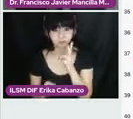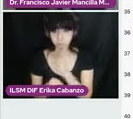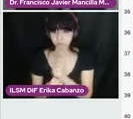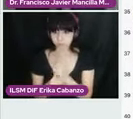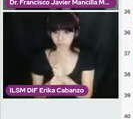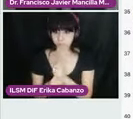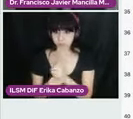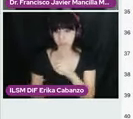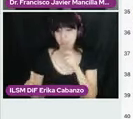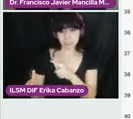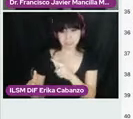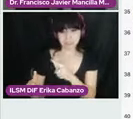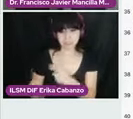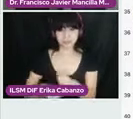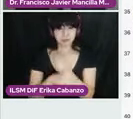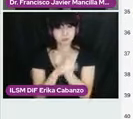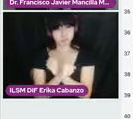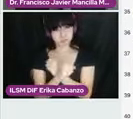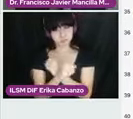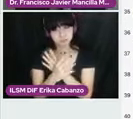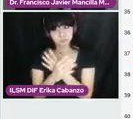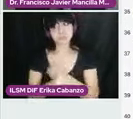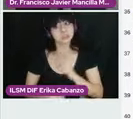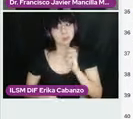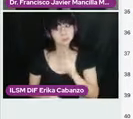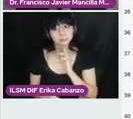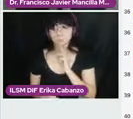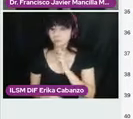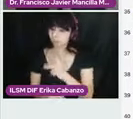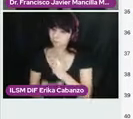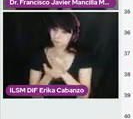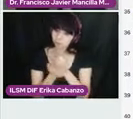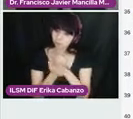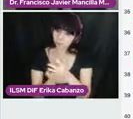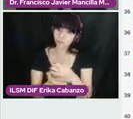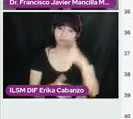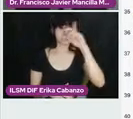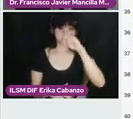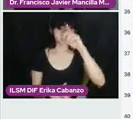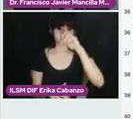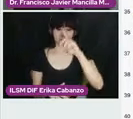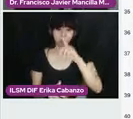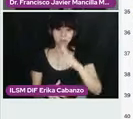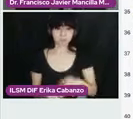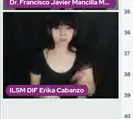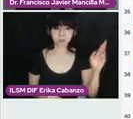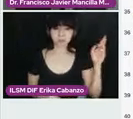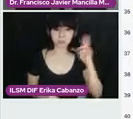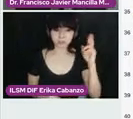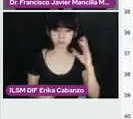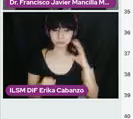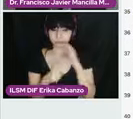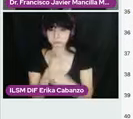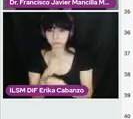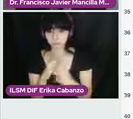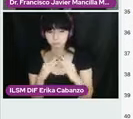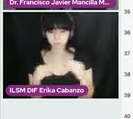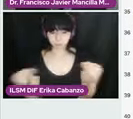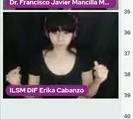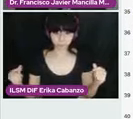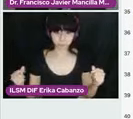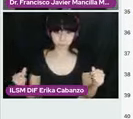las alternativas que mejor tiene a su disposición para tratar de eliminar el zumbido